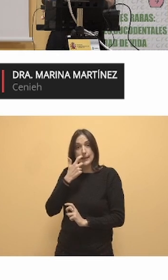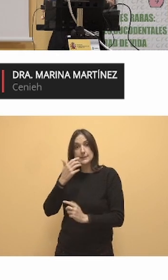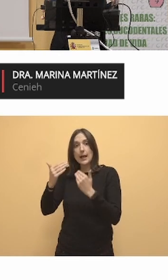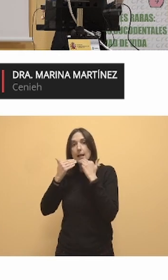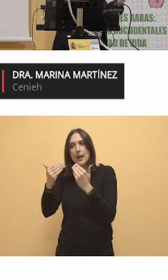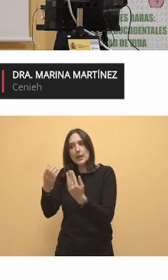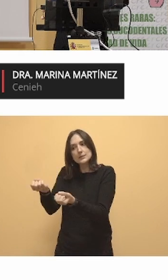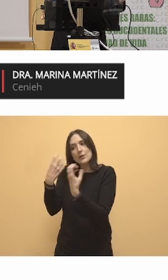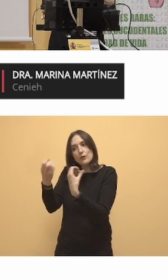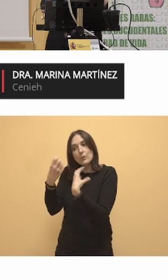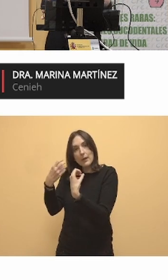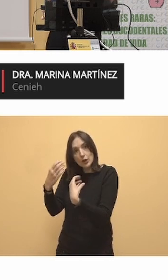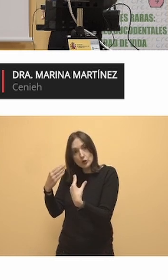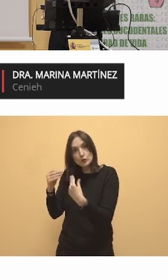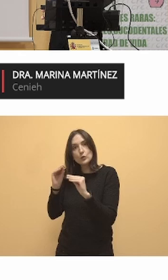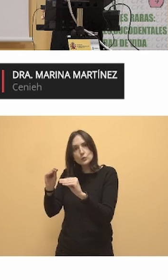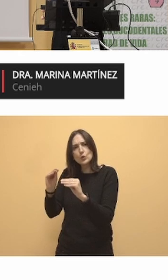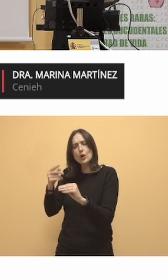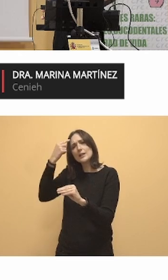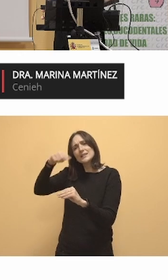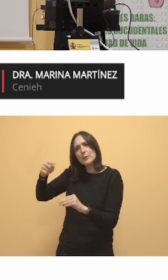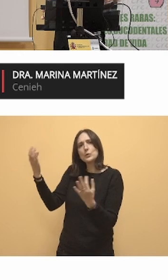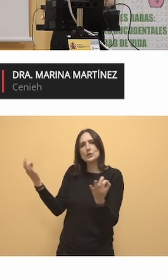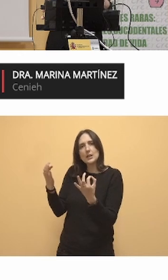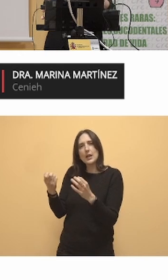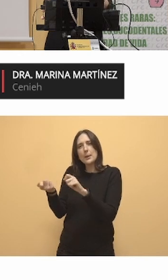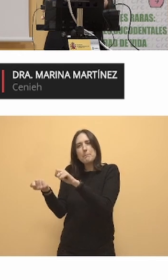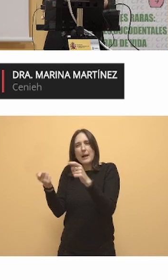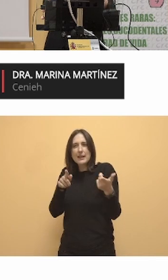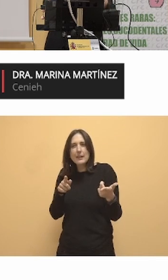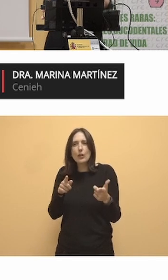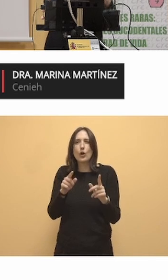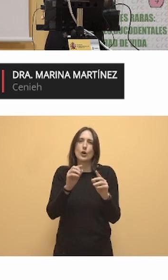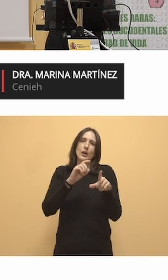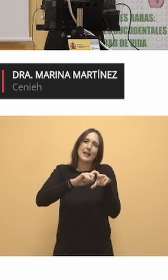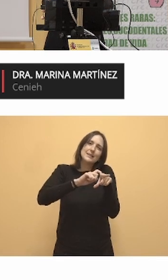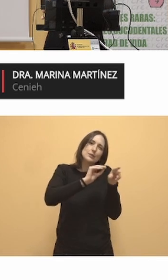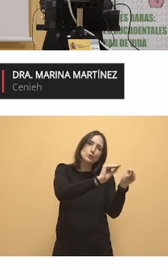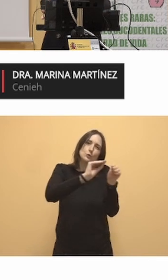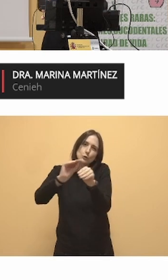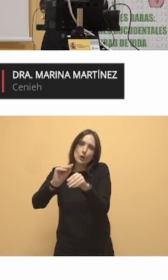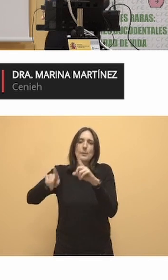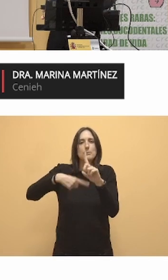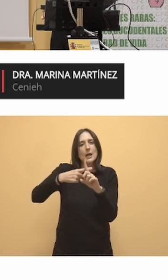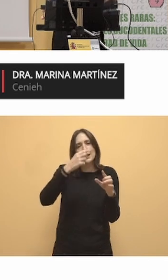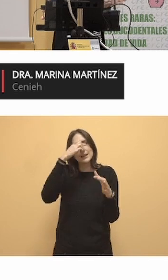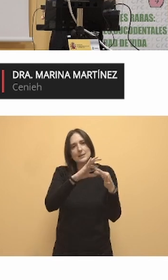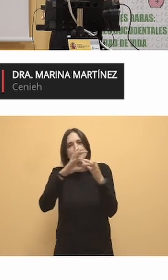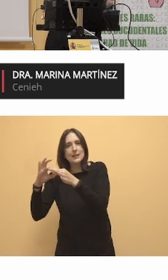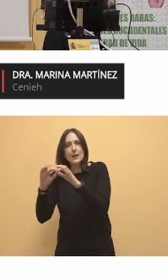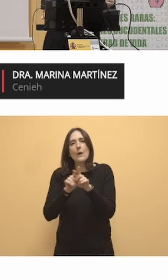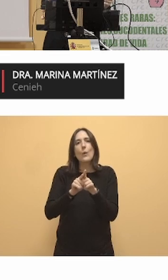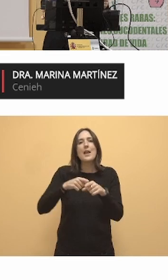esa información que nos dan los dientes, inferir similitudes entre especies y con ello poder establecer relaciones entre